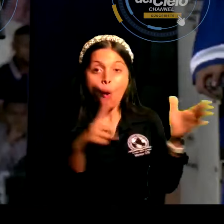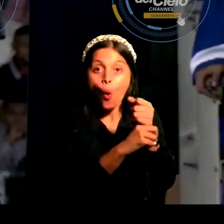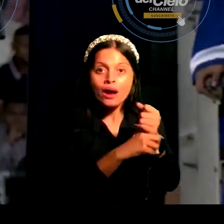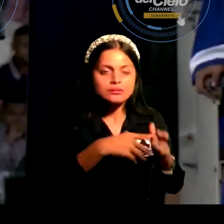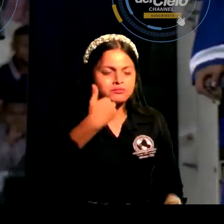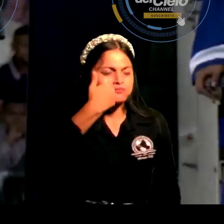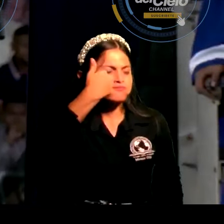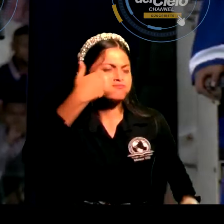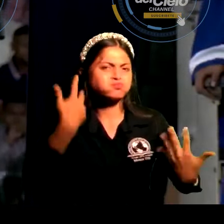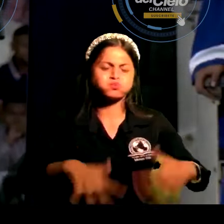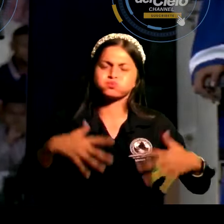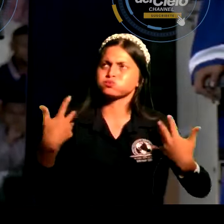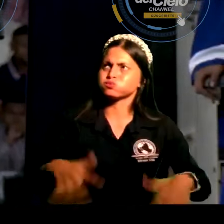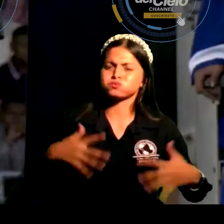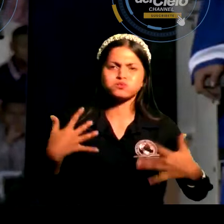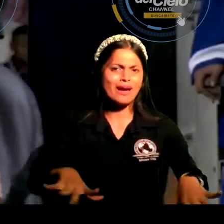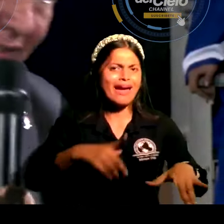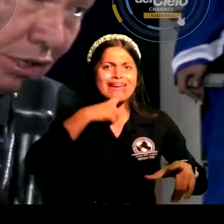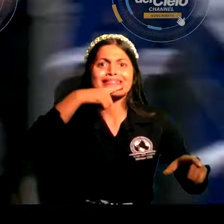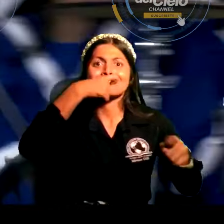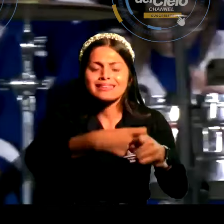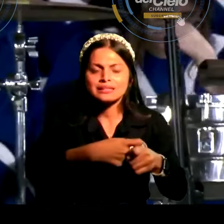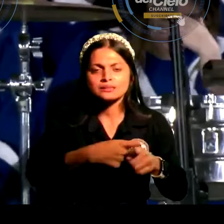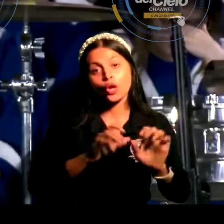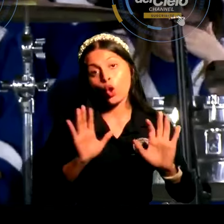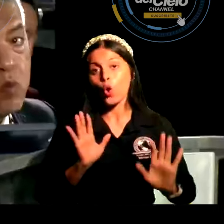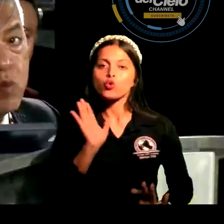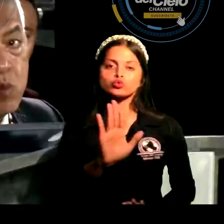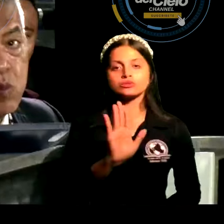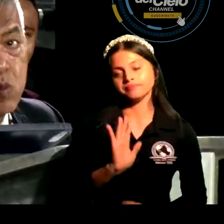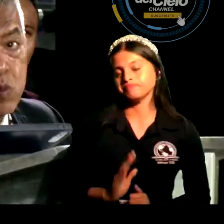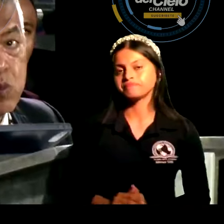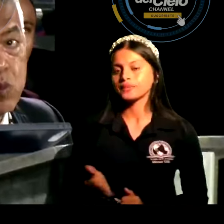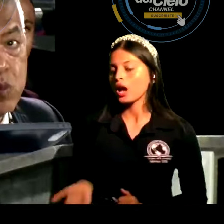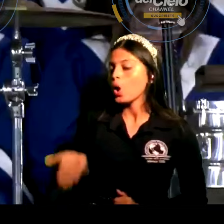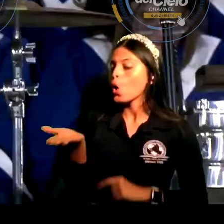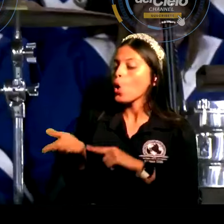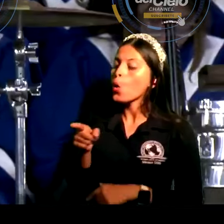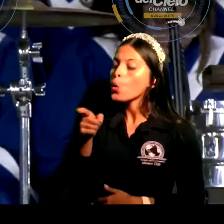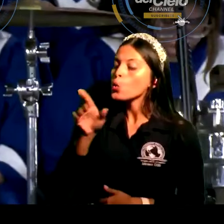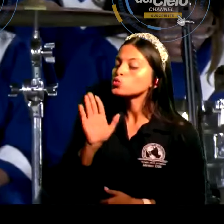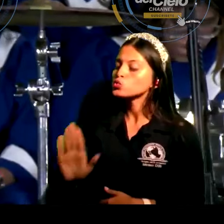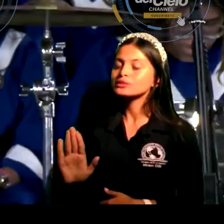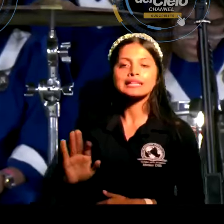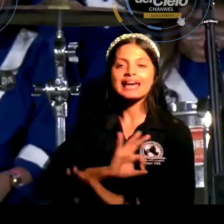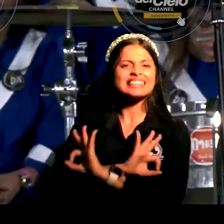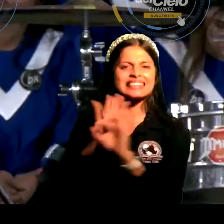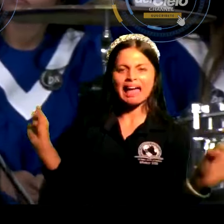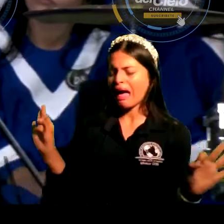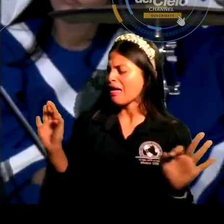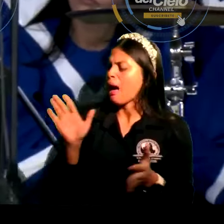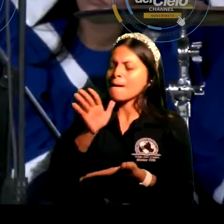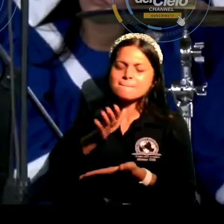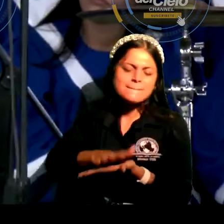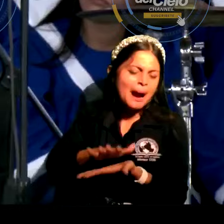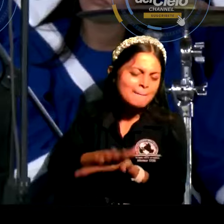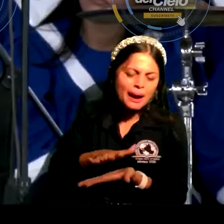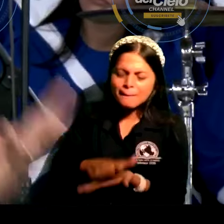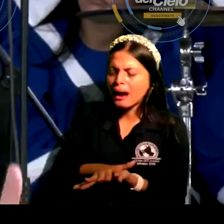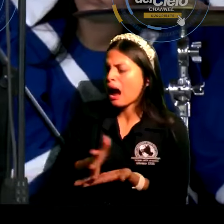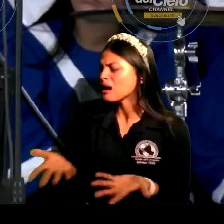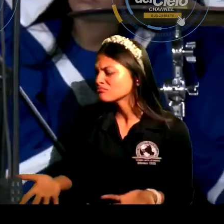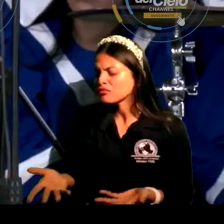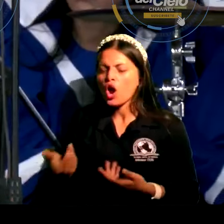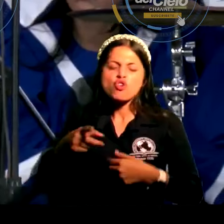qué prefiere? Que el médico le diga: señor, usted no tiene nada, tranquilo, tómese estas pasticas,